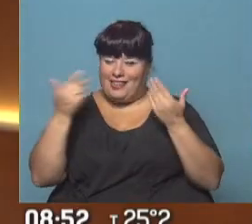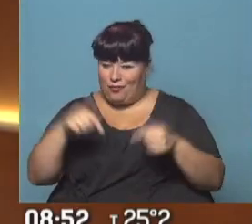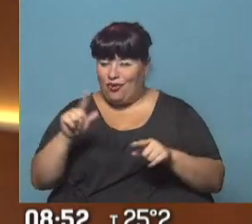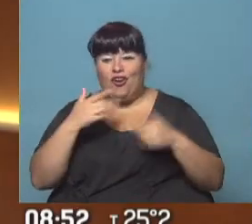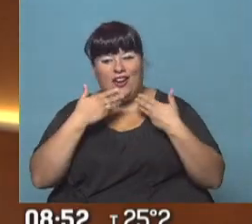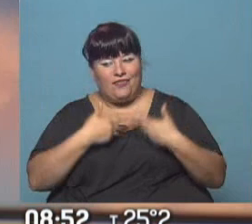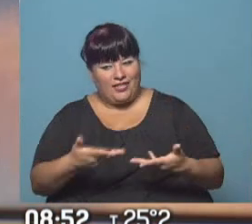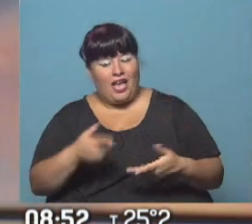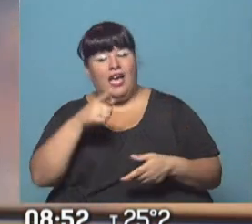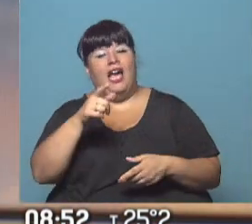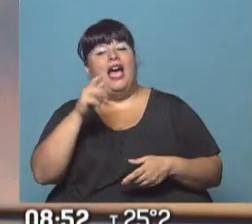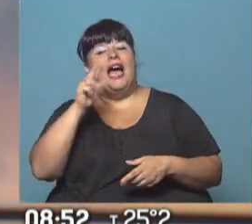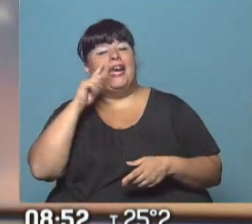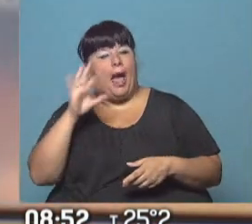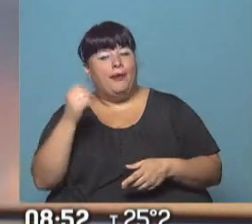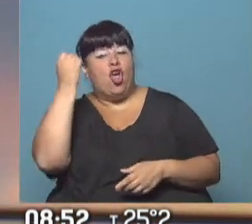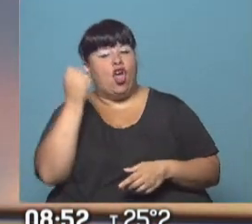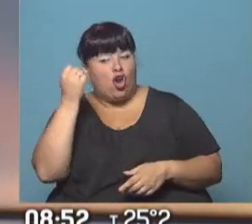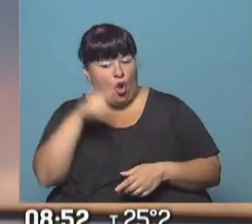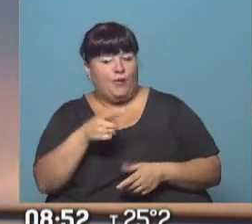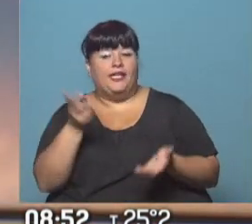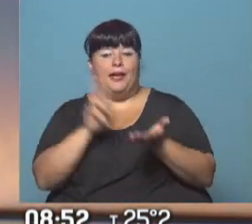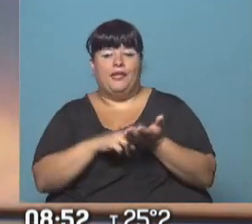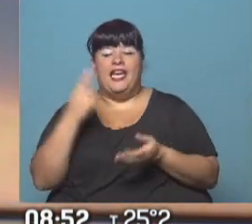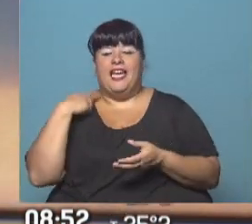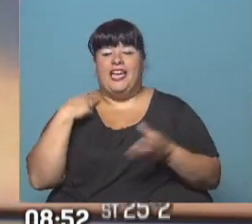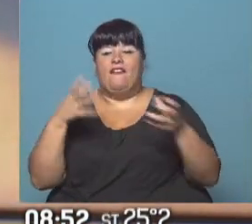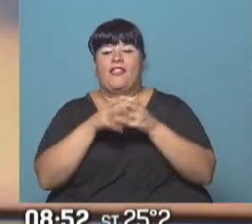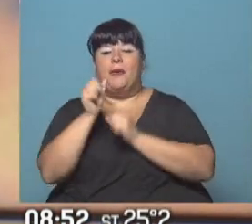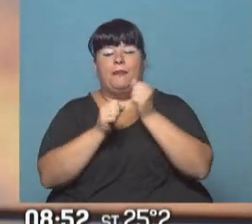gracias a vos. Ramiro Castiñeira, economista, reiteramos, jefe de la consultora Econométrica.